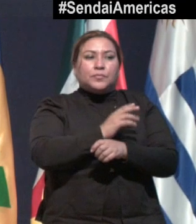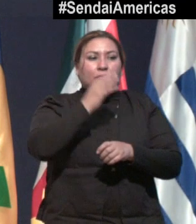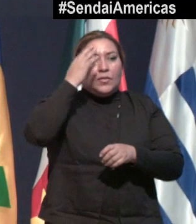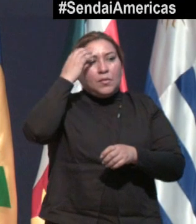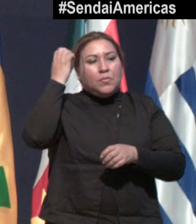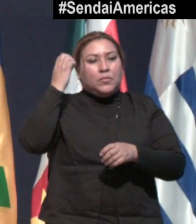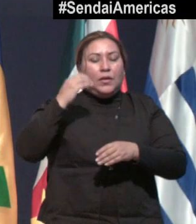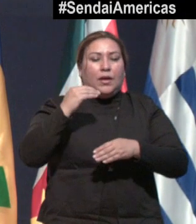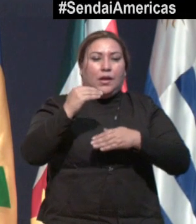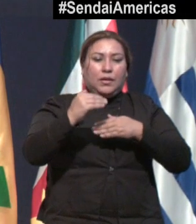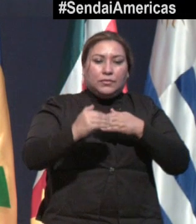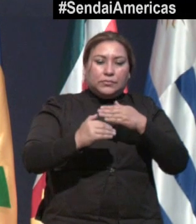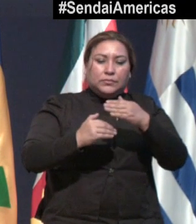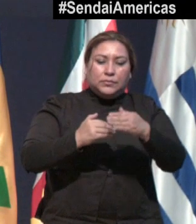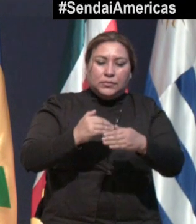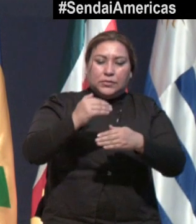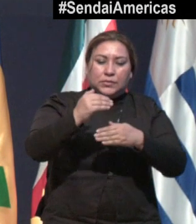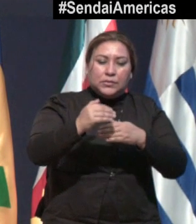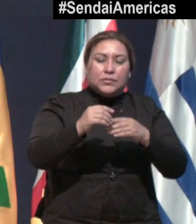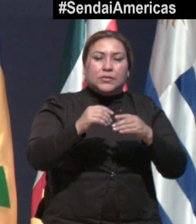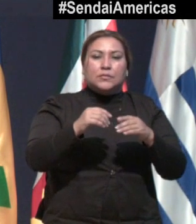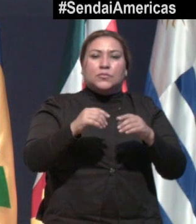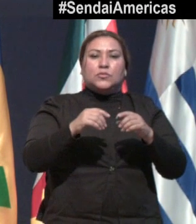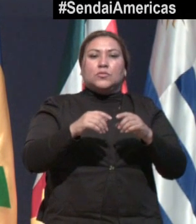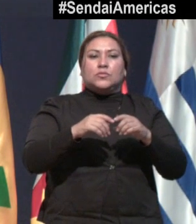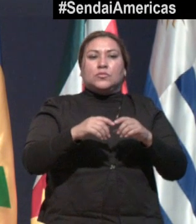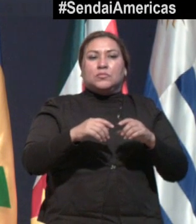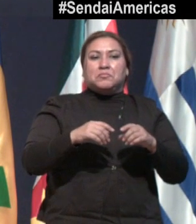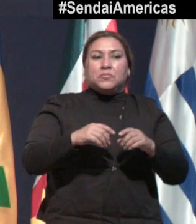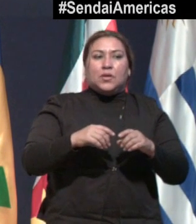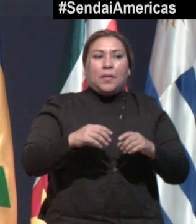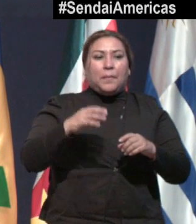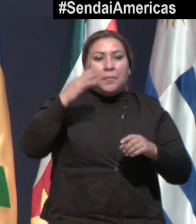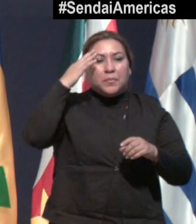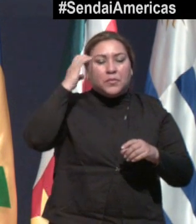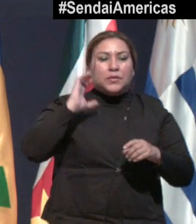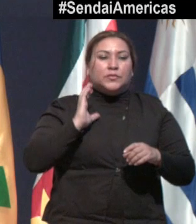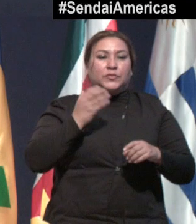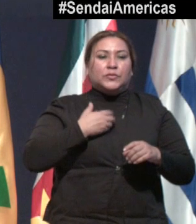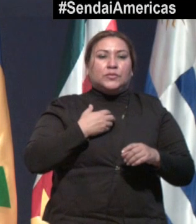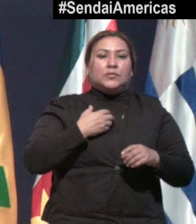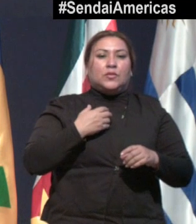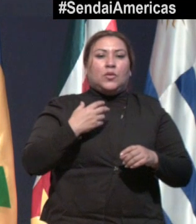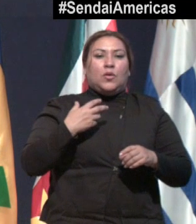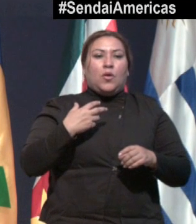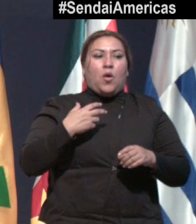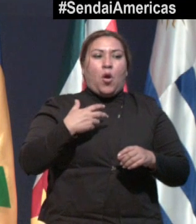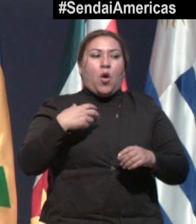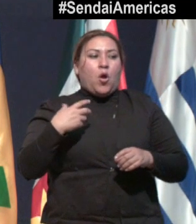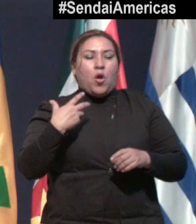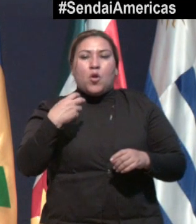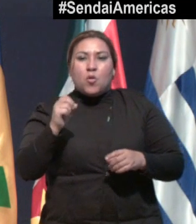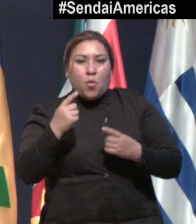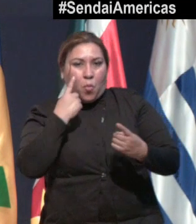avanzamos con la implementación de Sendai. Que la lema básicamente es no fiarse,